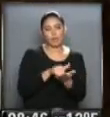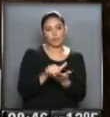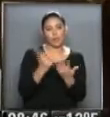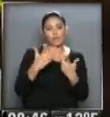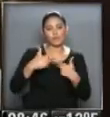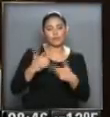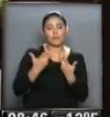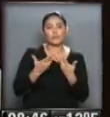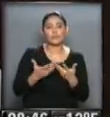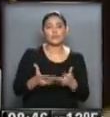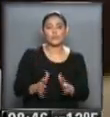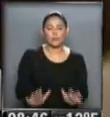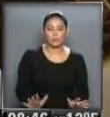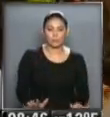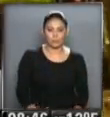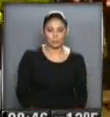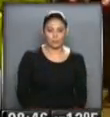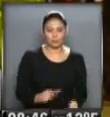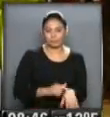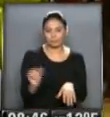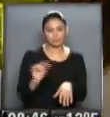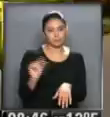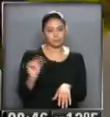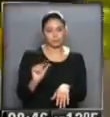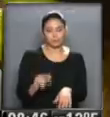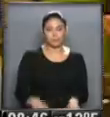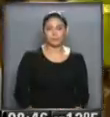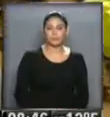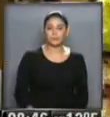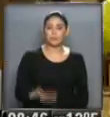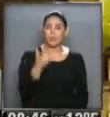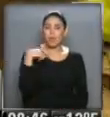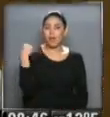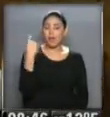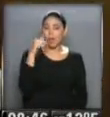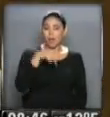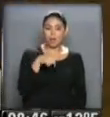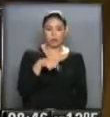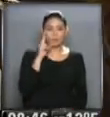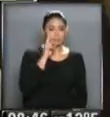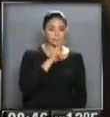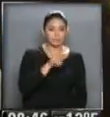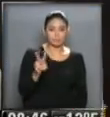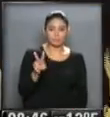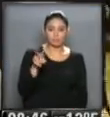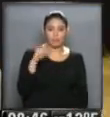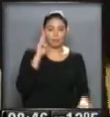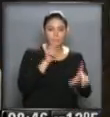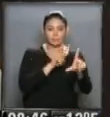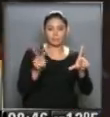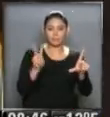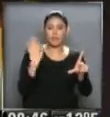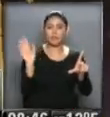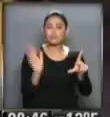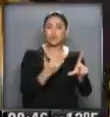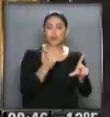llegar a reanudarse en cualquier momento. Vamos a ver la imagen de